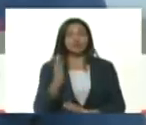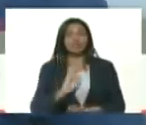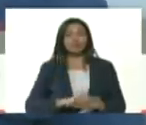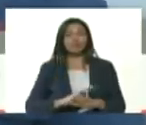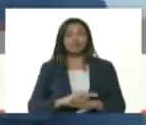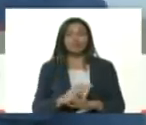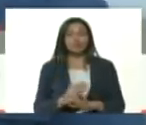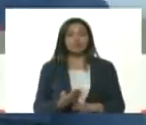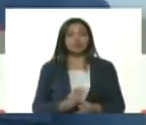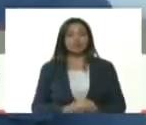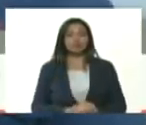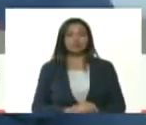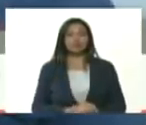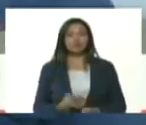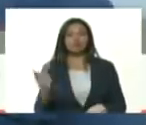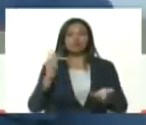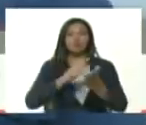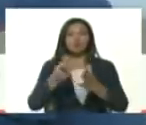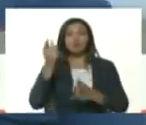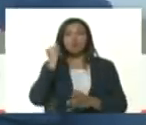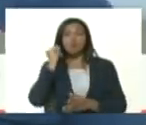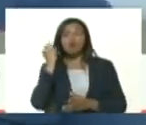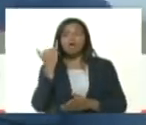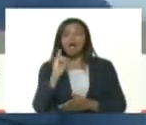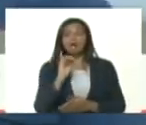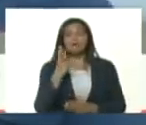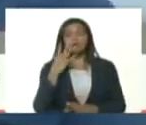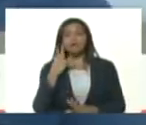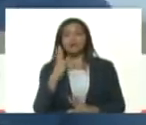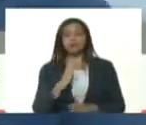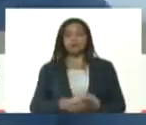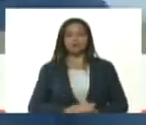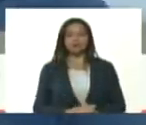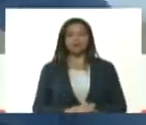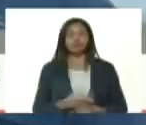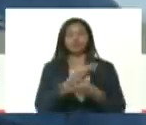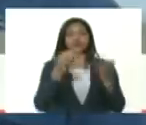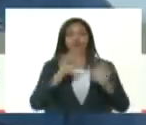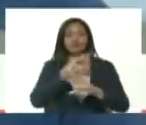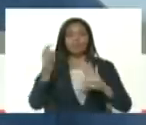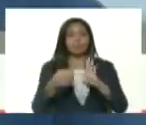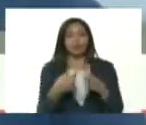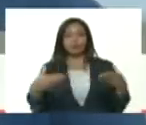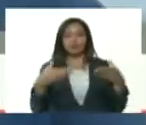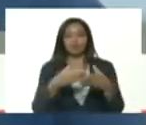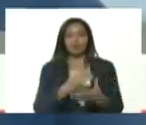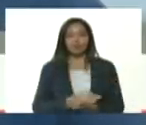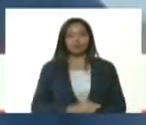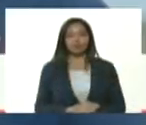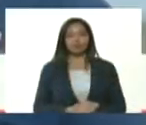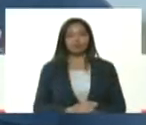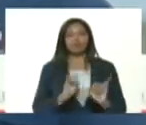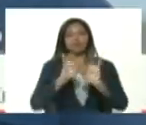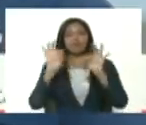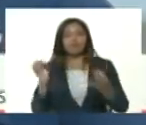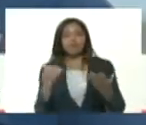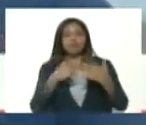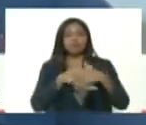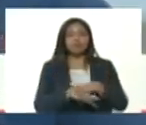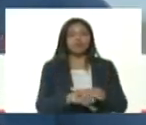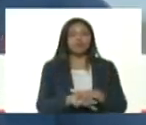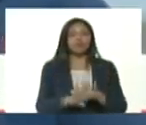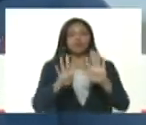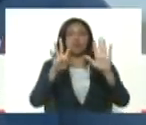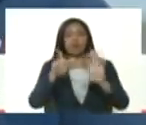porque donde está la mujer es un éxito total. Asimismo, están integradas por